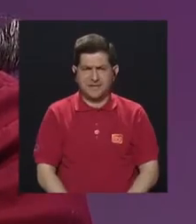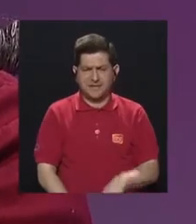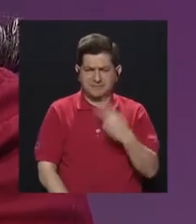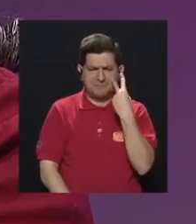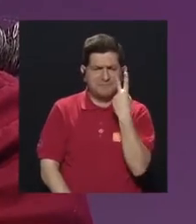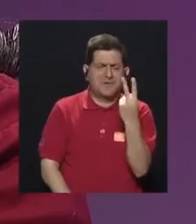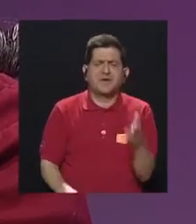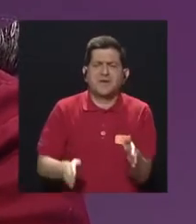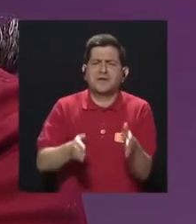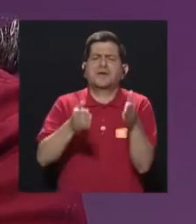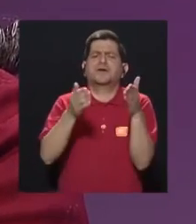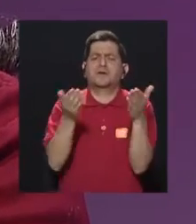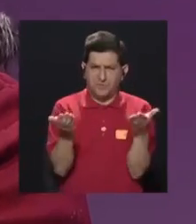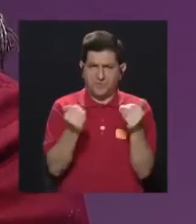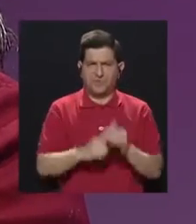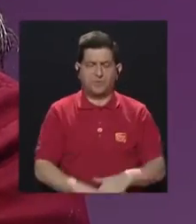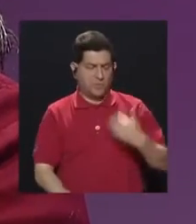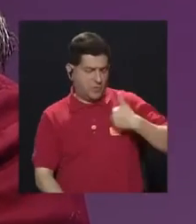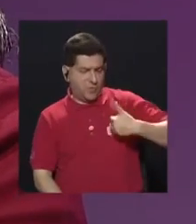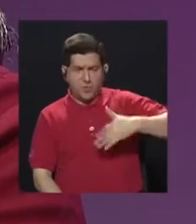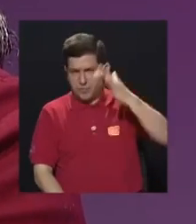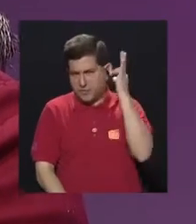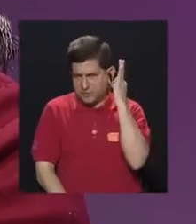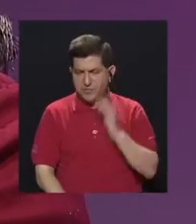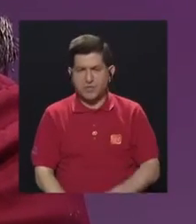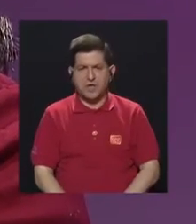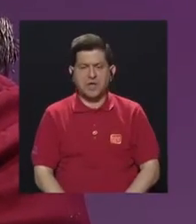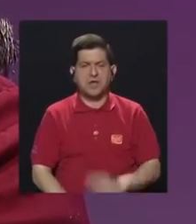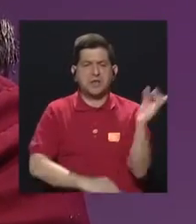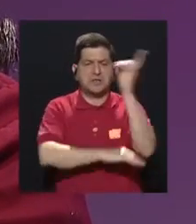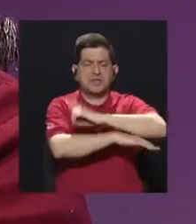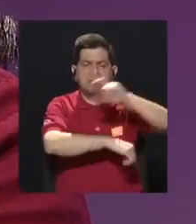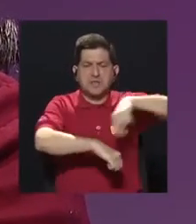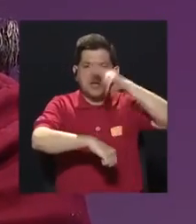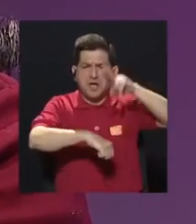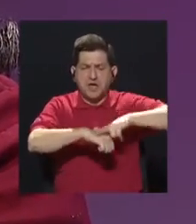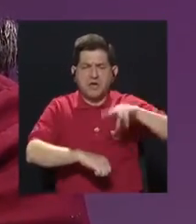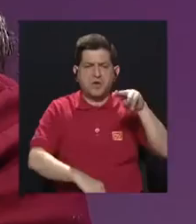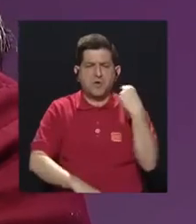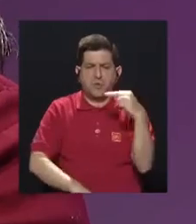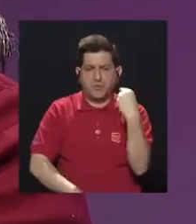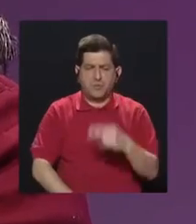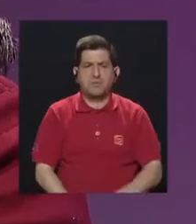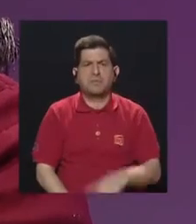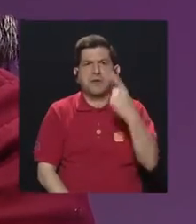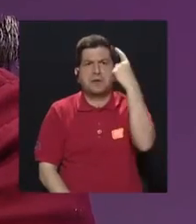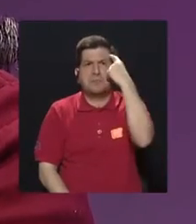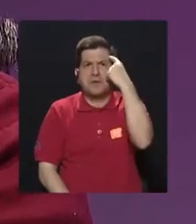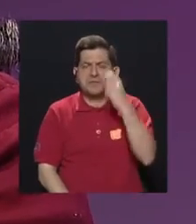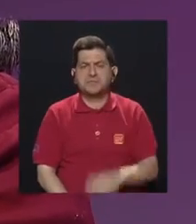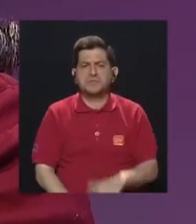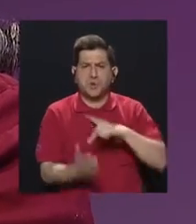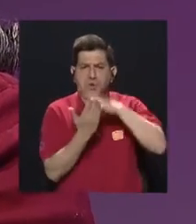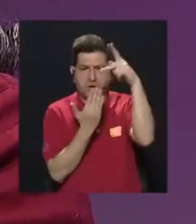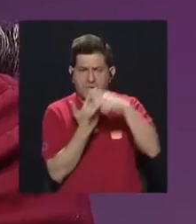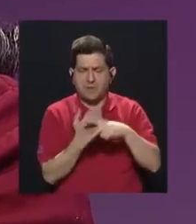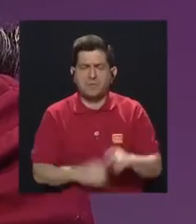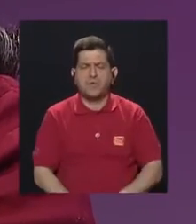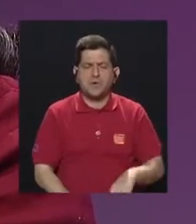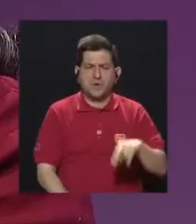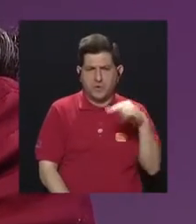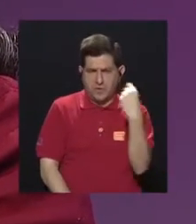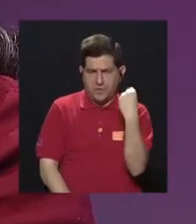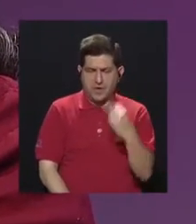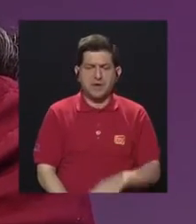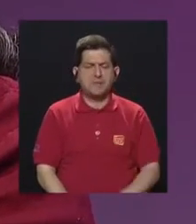vería en hombres y mujeres en un día usual de noticias y se pensó en los noticieros por ser un espacio